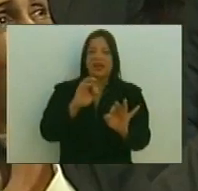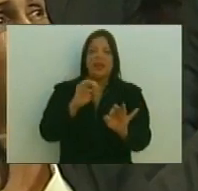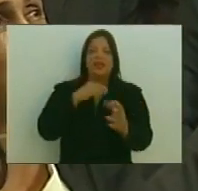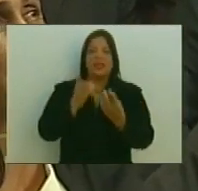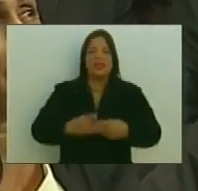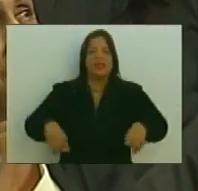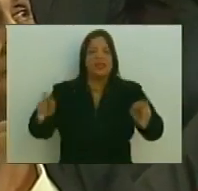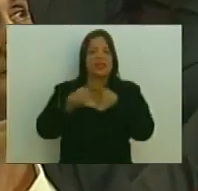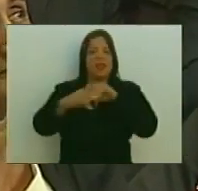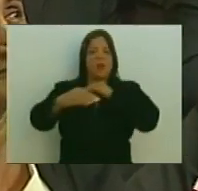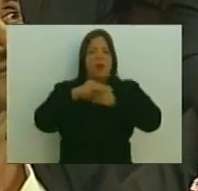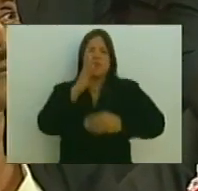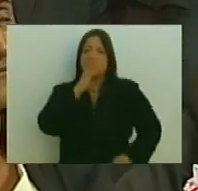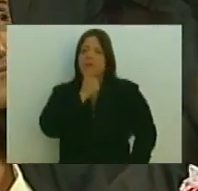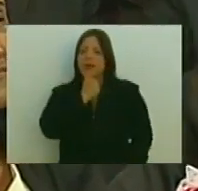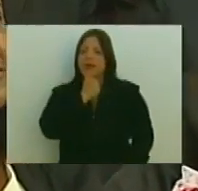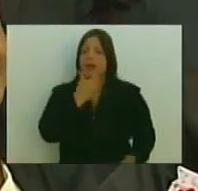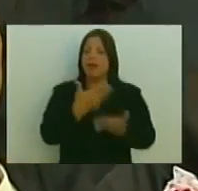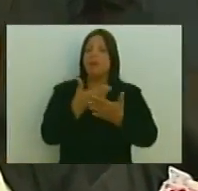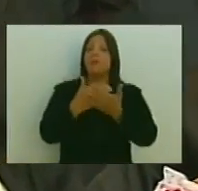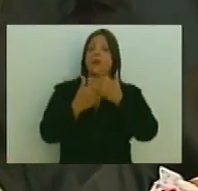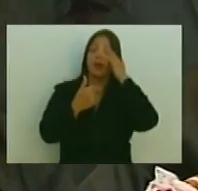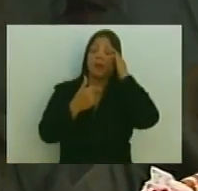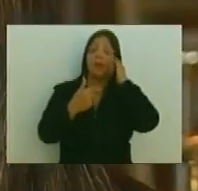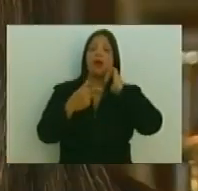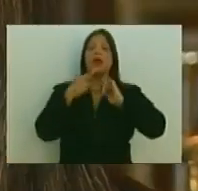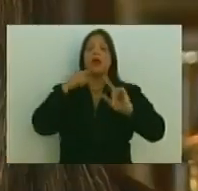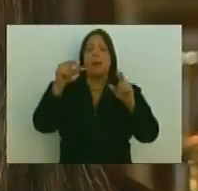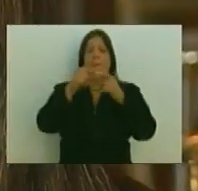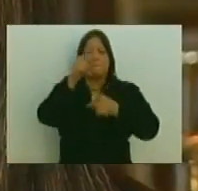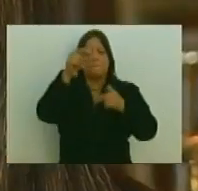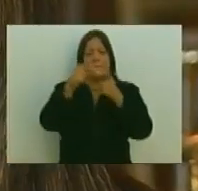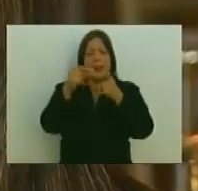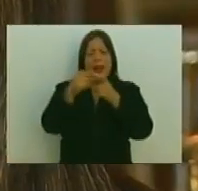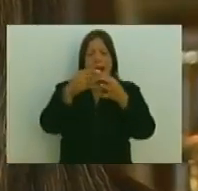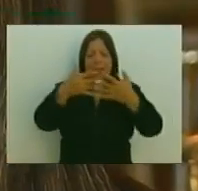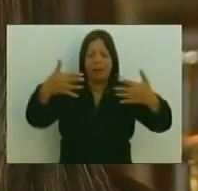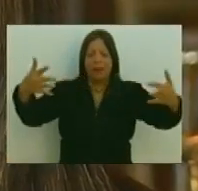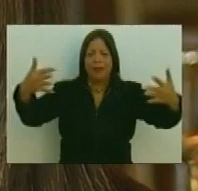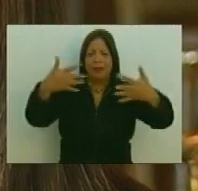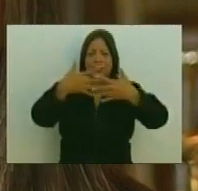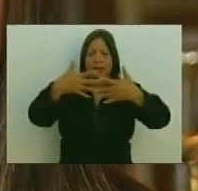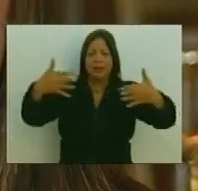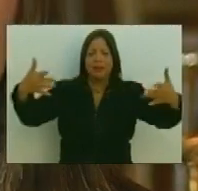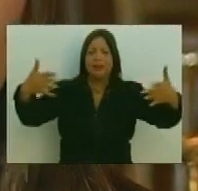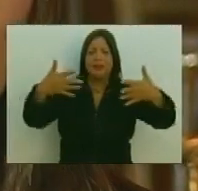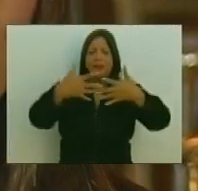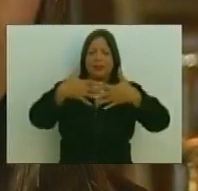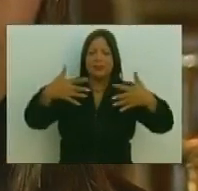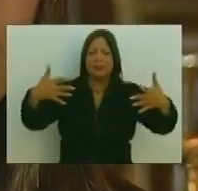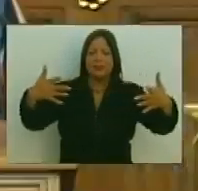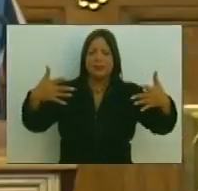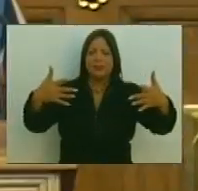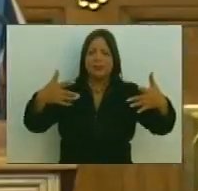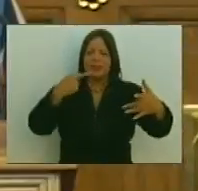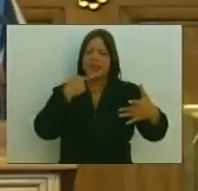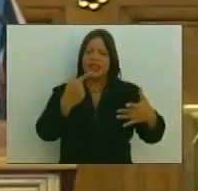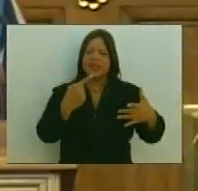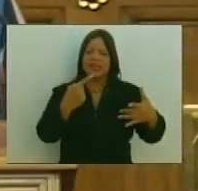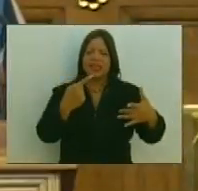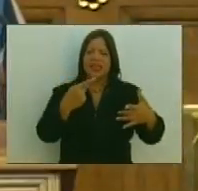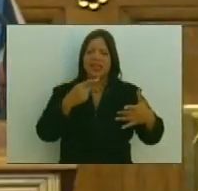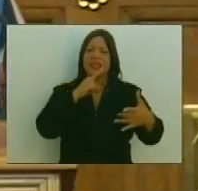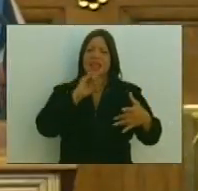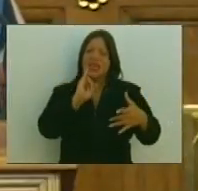dignidad e igualdad. Prueba de ello era la terminología que se usaba para referirse a este sector del país, destacándose entre